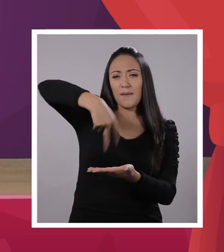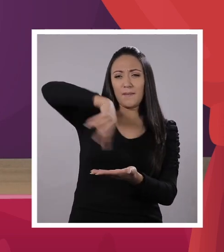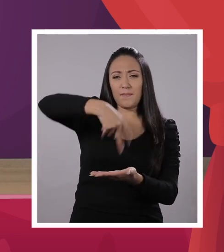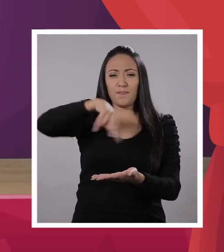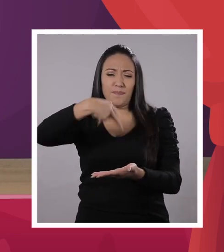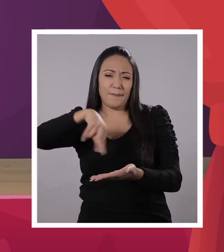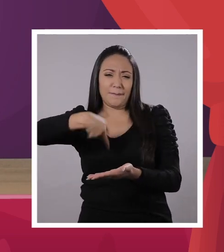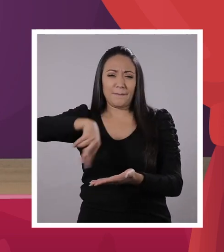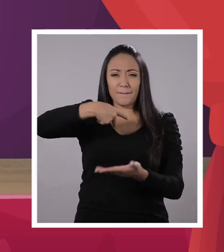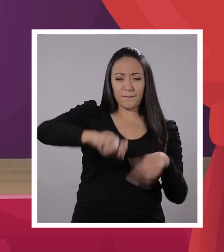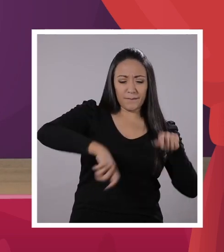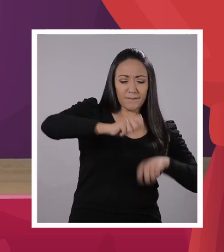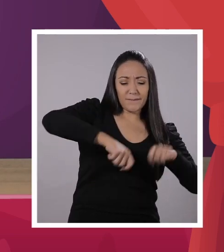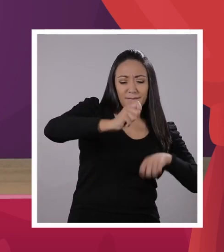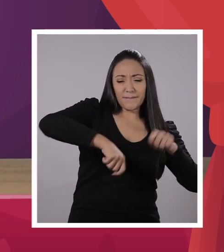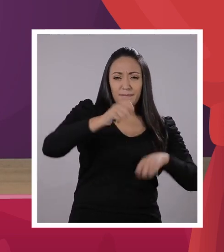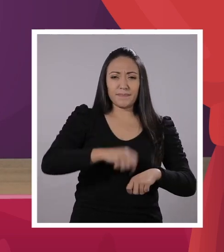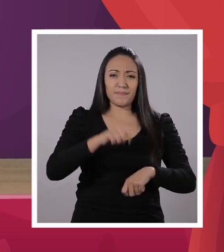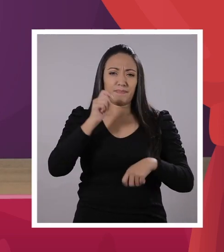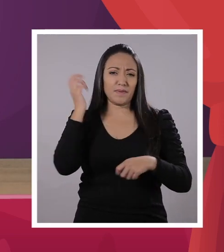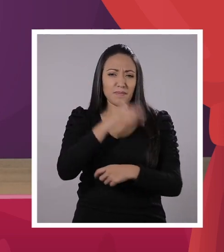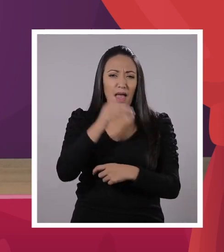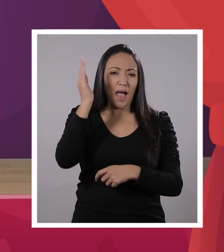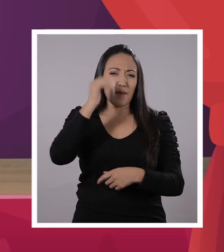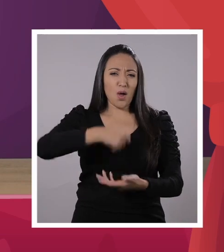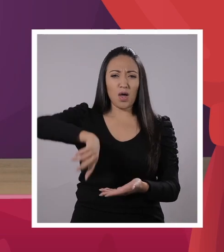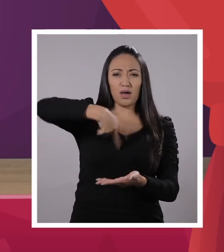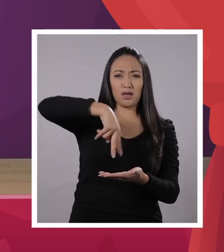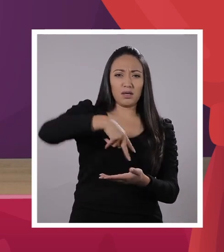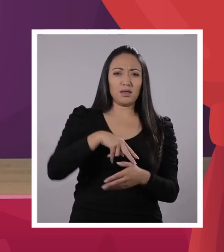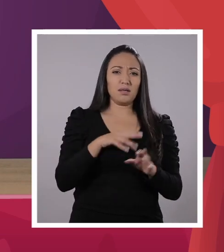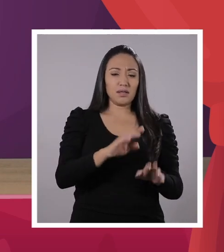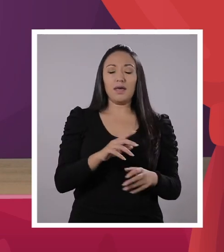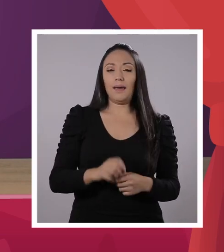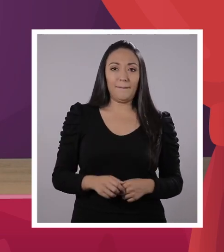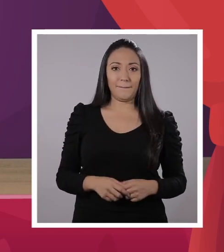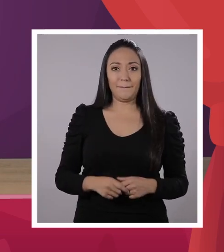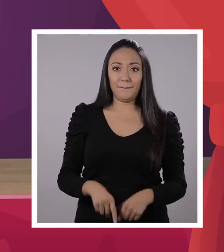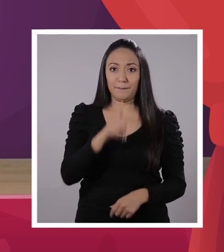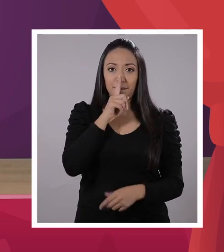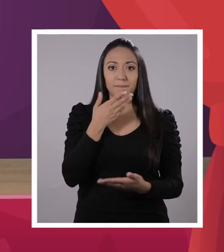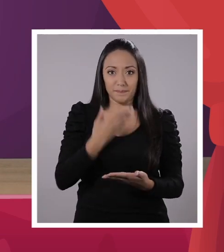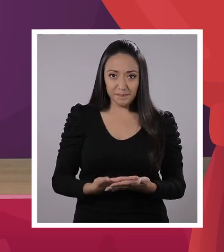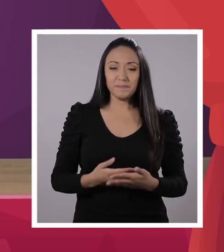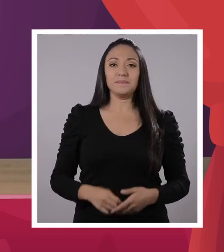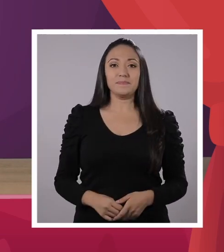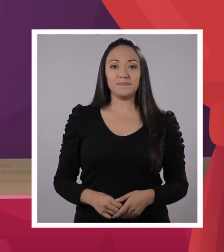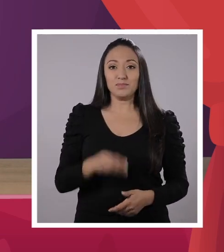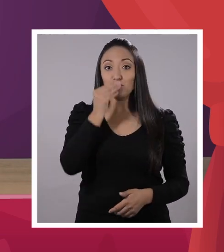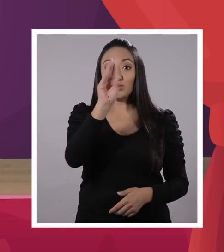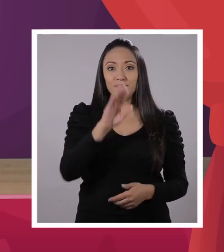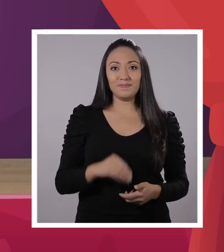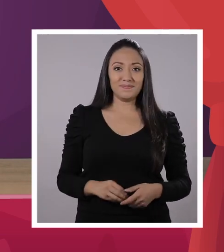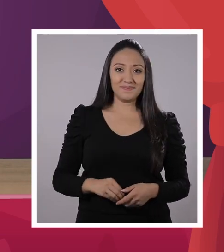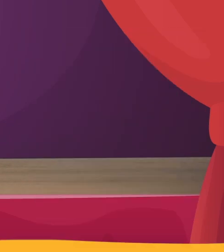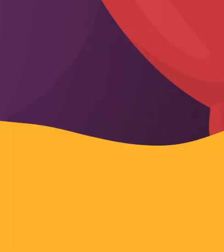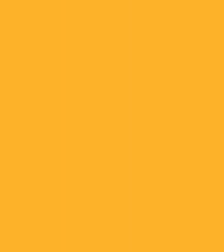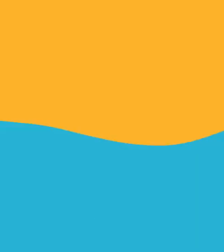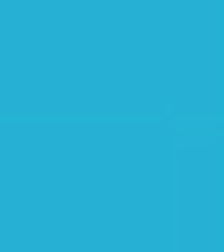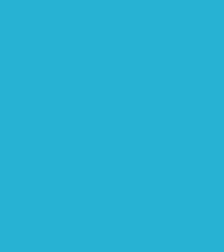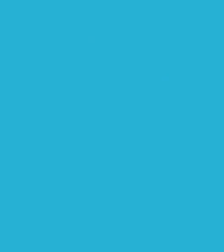¡Estamos ya bailando! ¡Sí! ¡Síguelo! ¡Estamos! Ya acabas de bailar. Gracias.